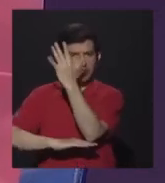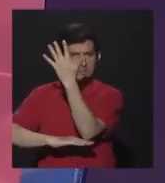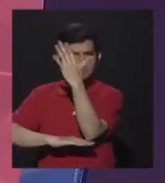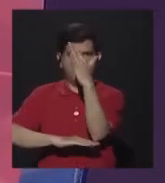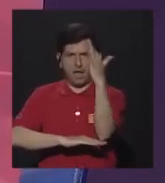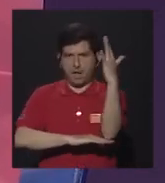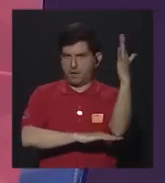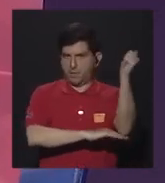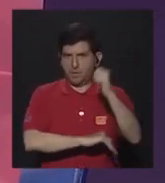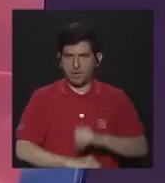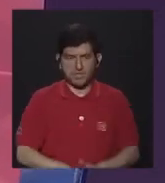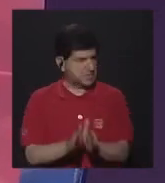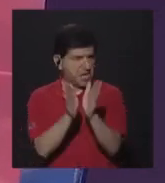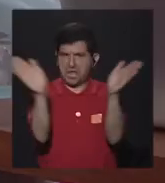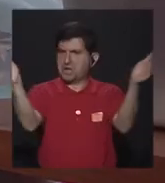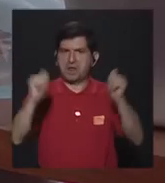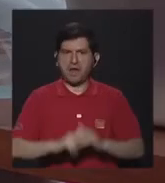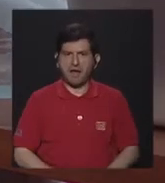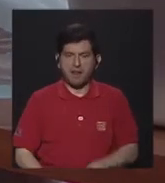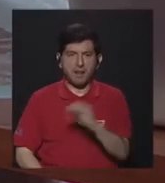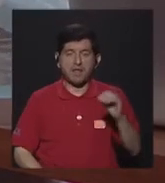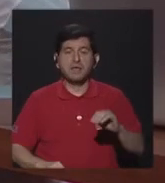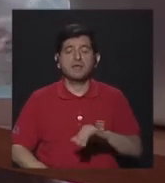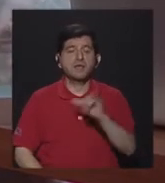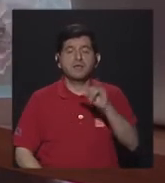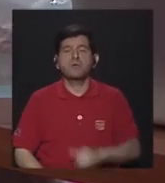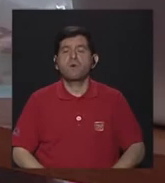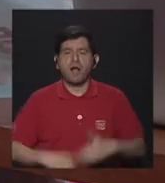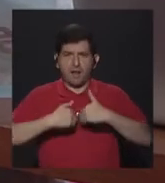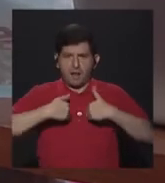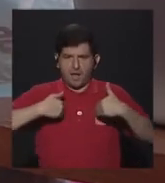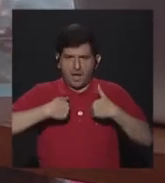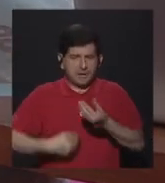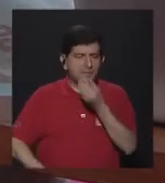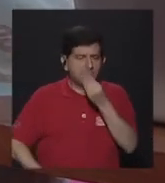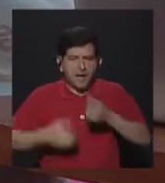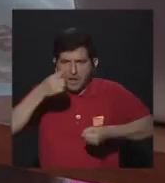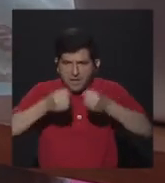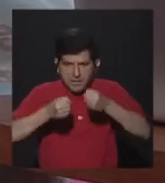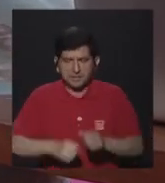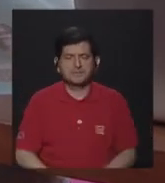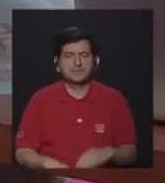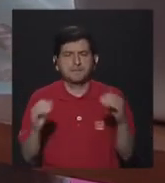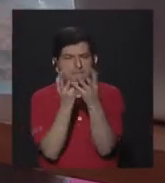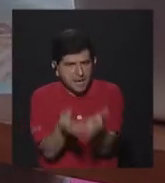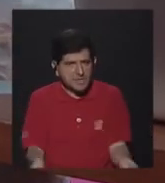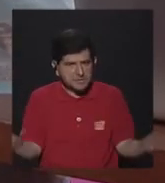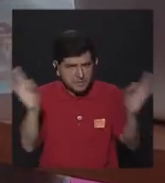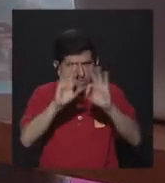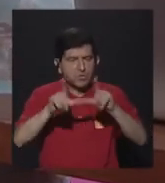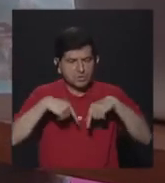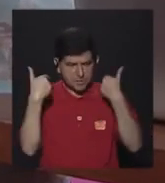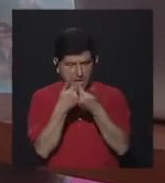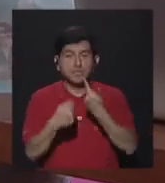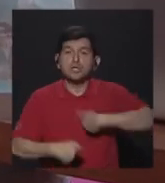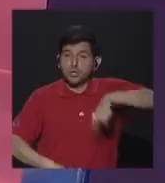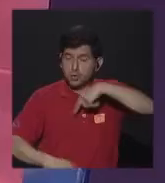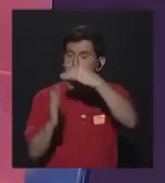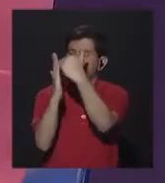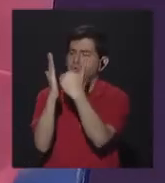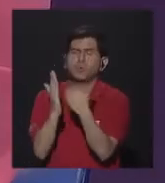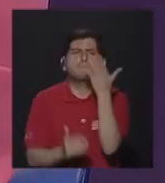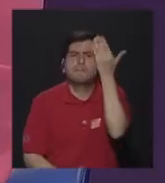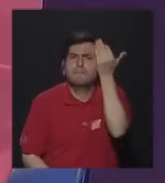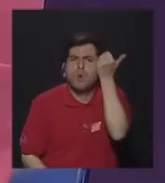términos generales y de mamíferos veamos los los tres grupos más importantes nosotros procedemos a hacer elementos que la